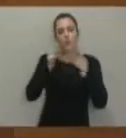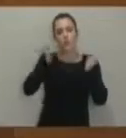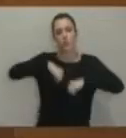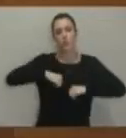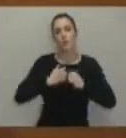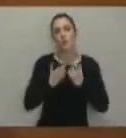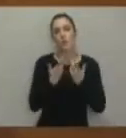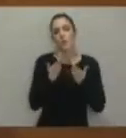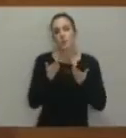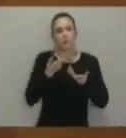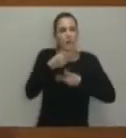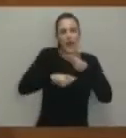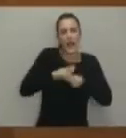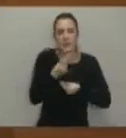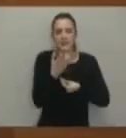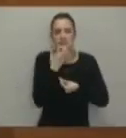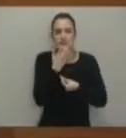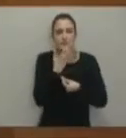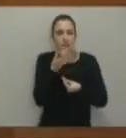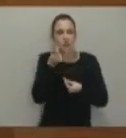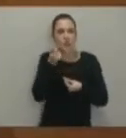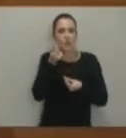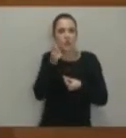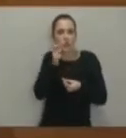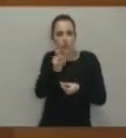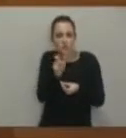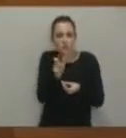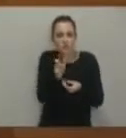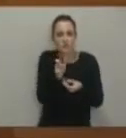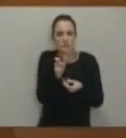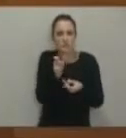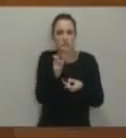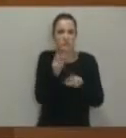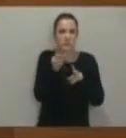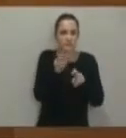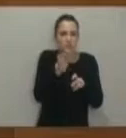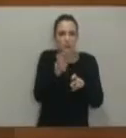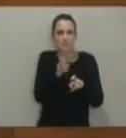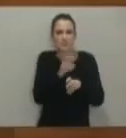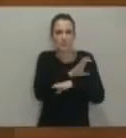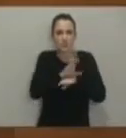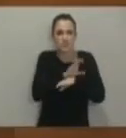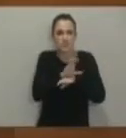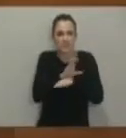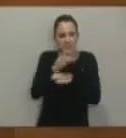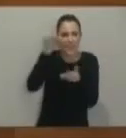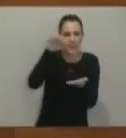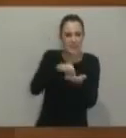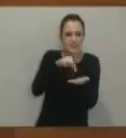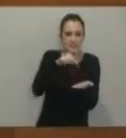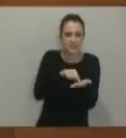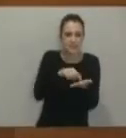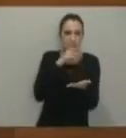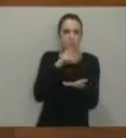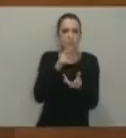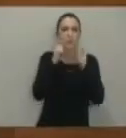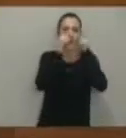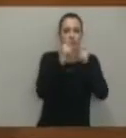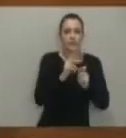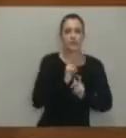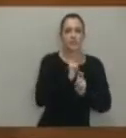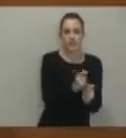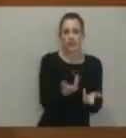ni tan siquiera contempla la cobertura de los costes de los conceptos que la propia Consejería exige para acreditar la prestación de este